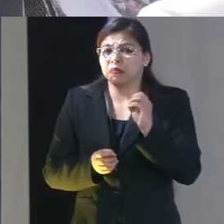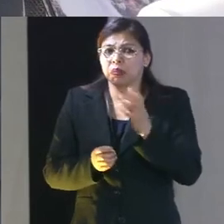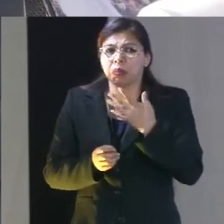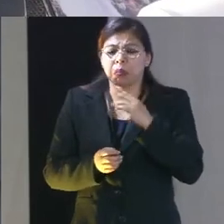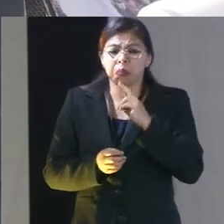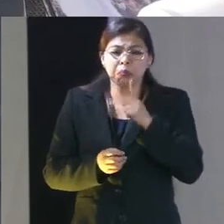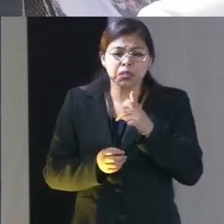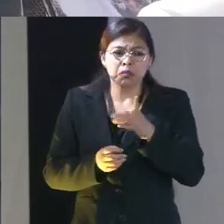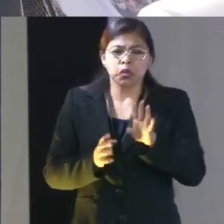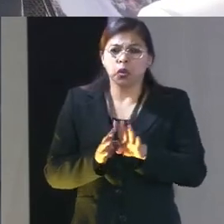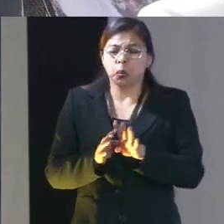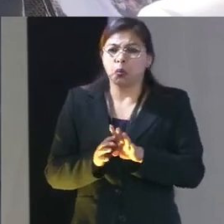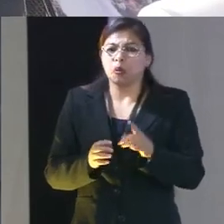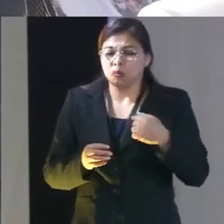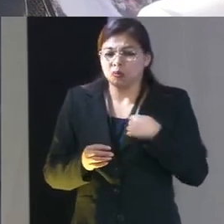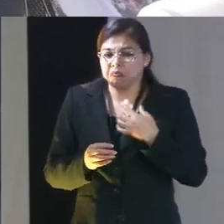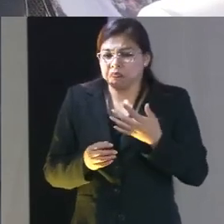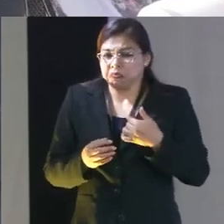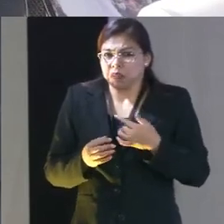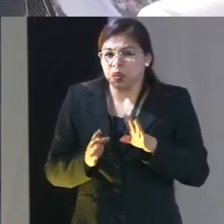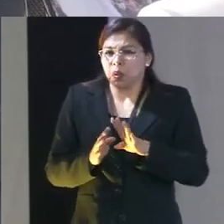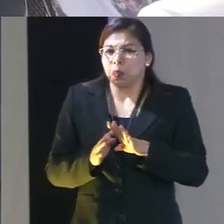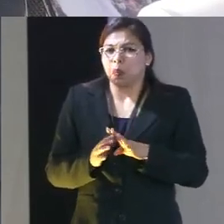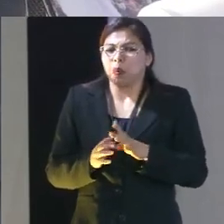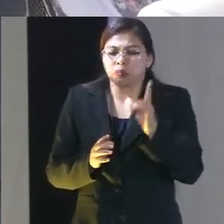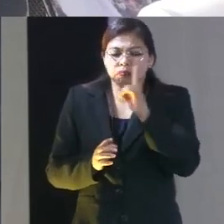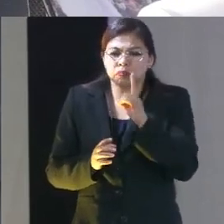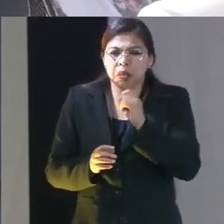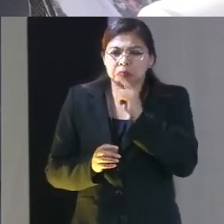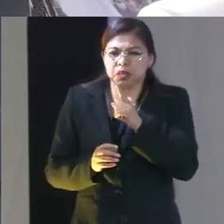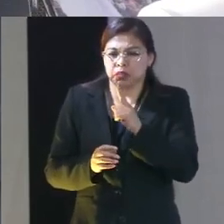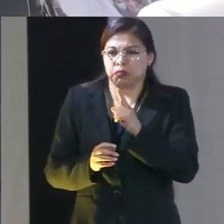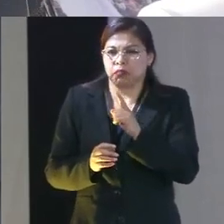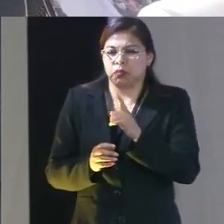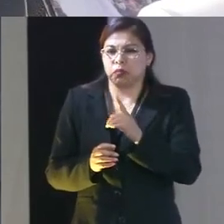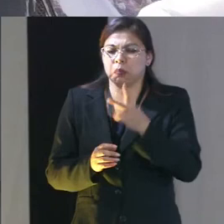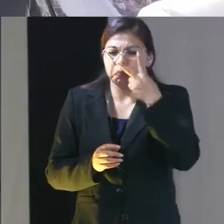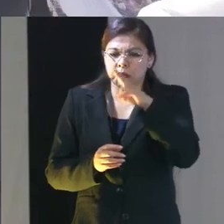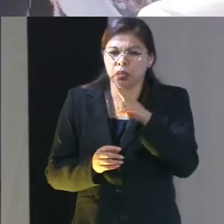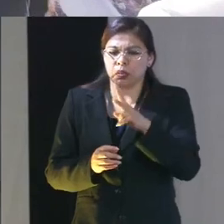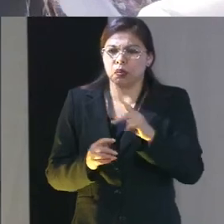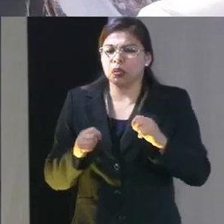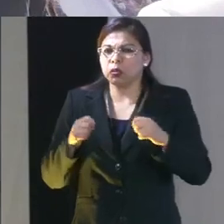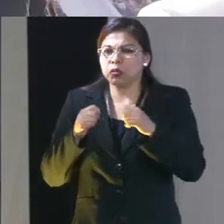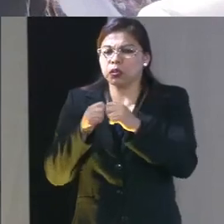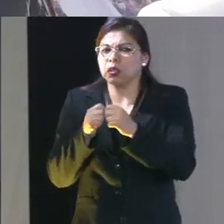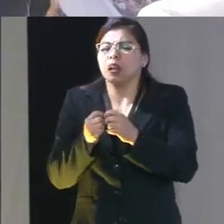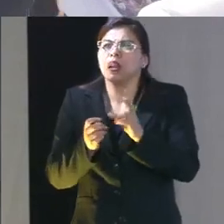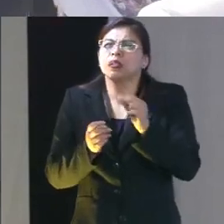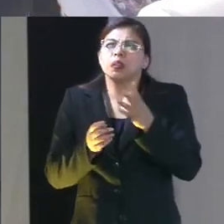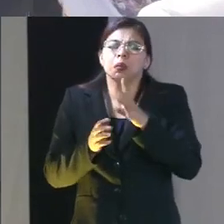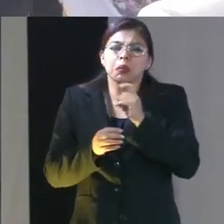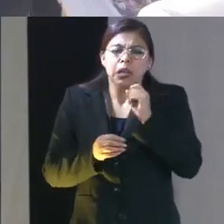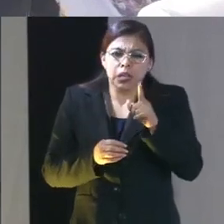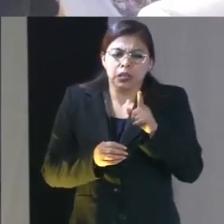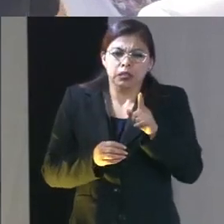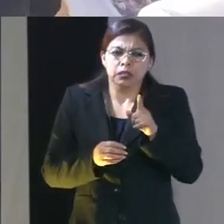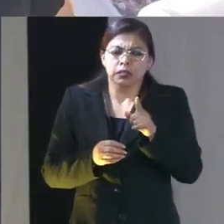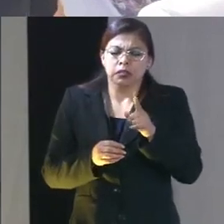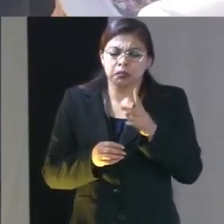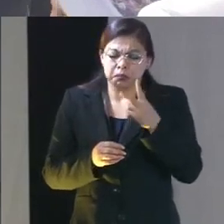influido en la llamada conquista de México y Tenochtitlán. Pensemos que en total no hubo en lo que hoy es